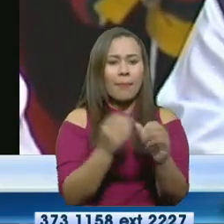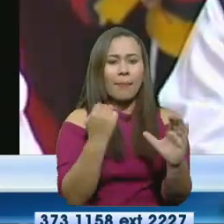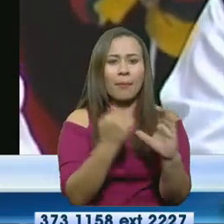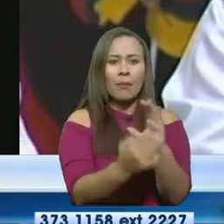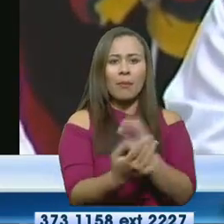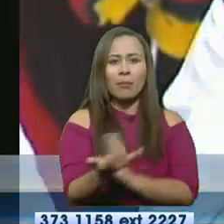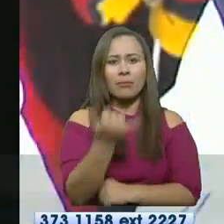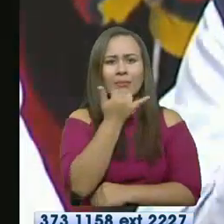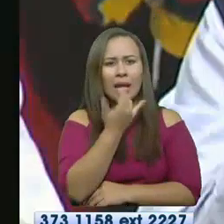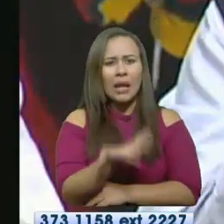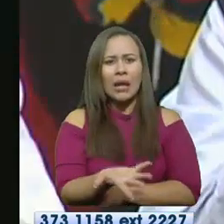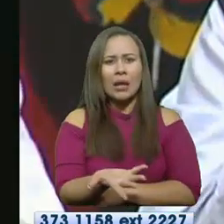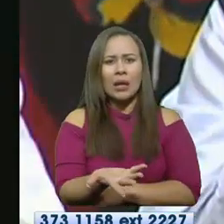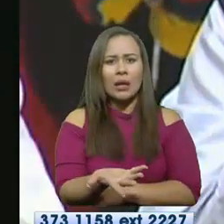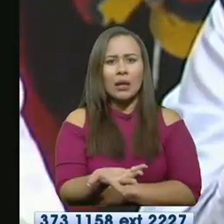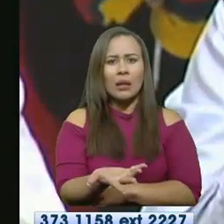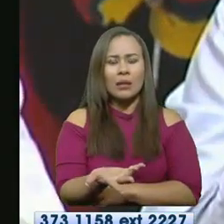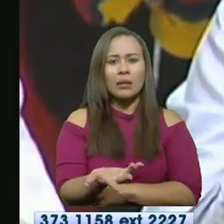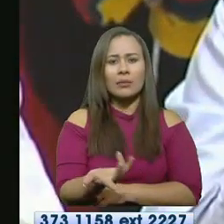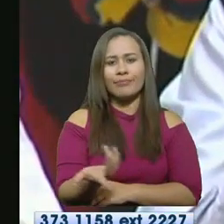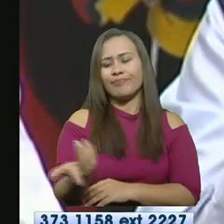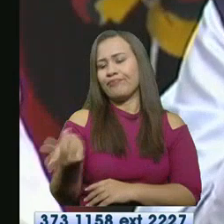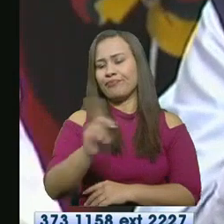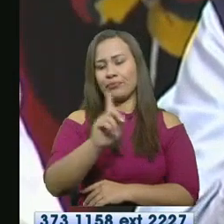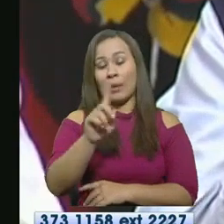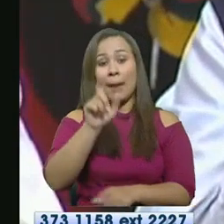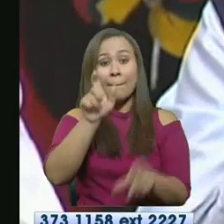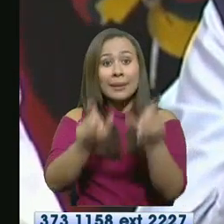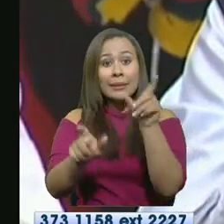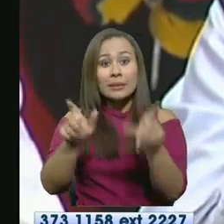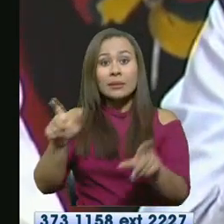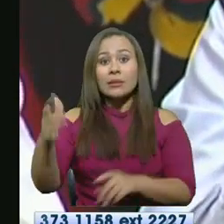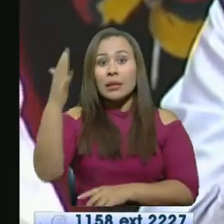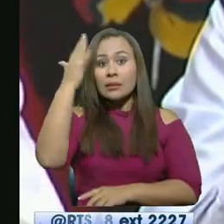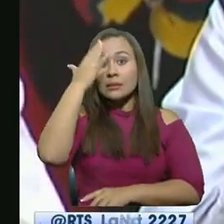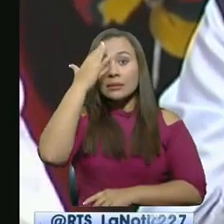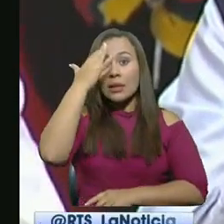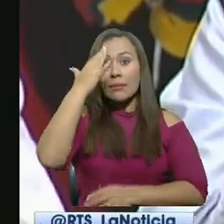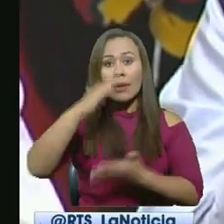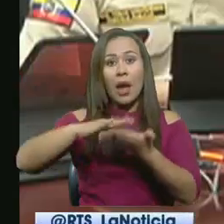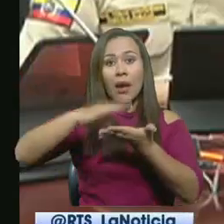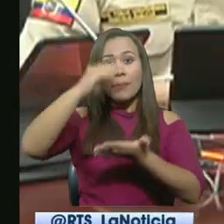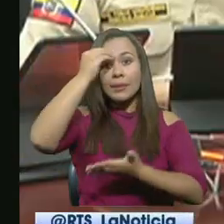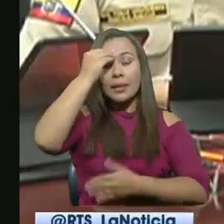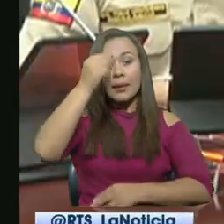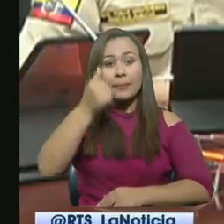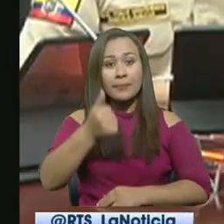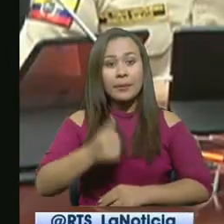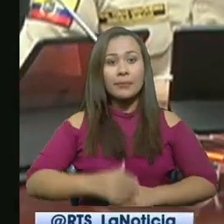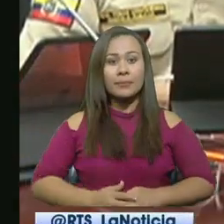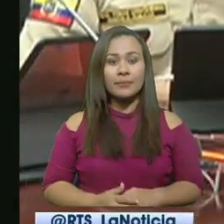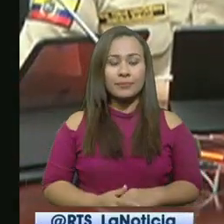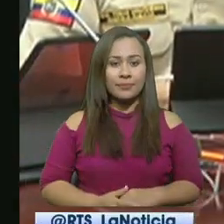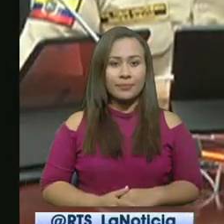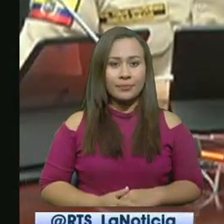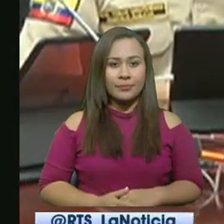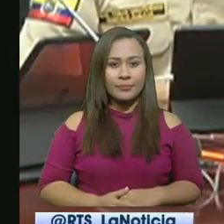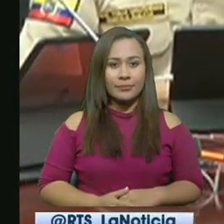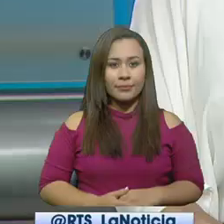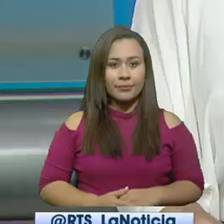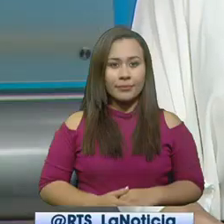movimiento telúrico, poniendo nerviosismo en la ciudadanía. Descartamos por completo. Informó Roselena